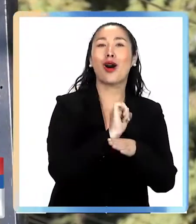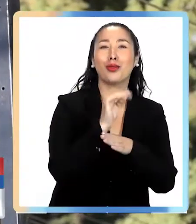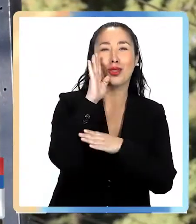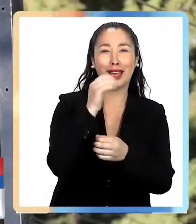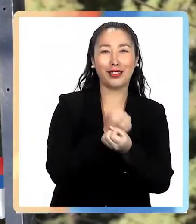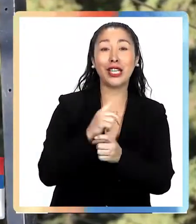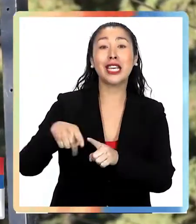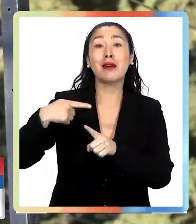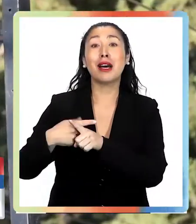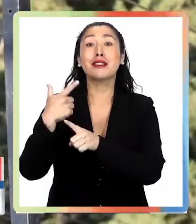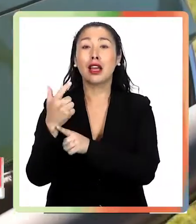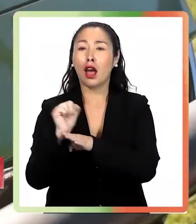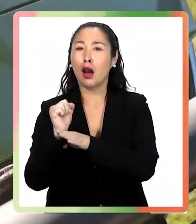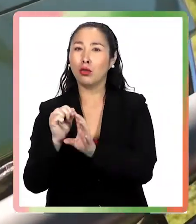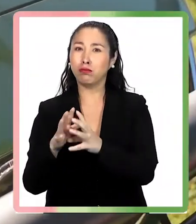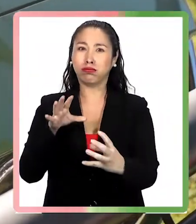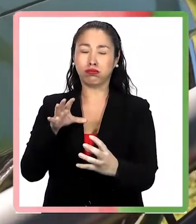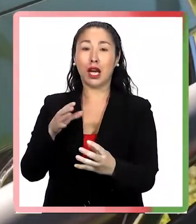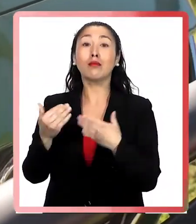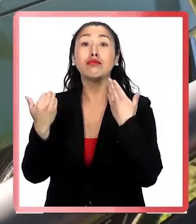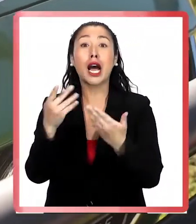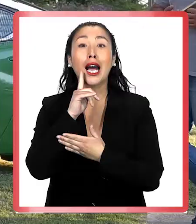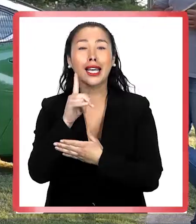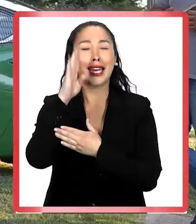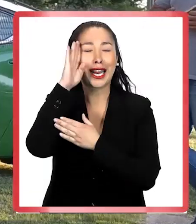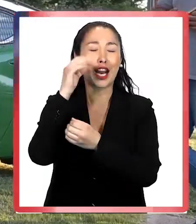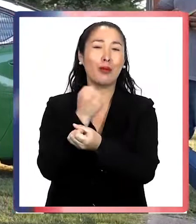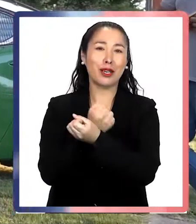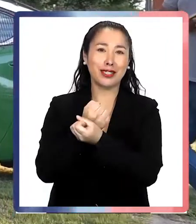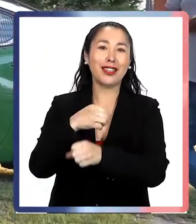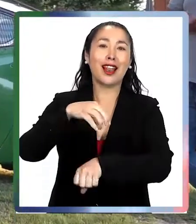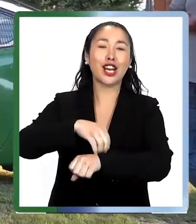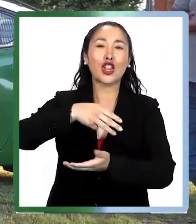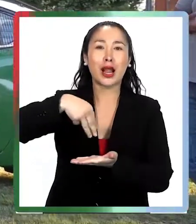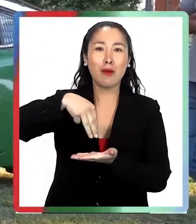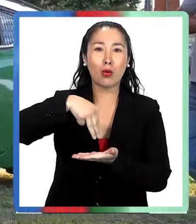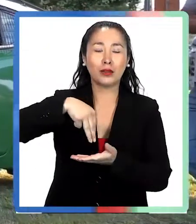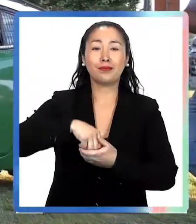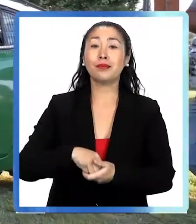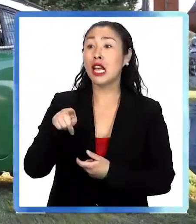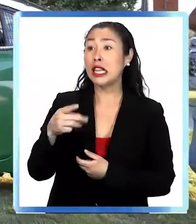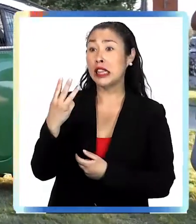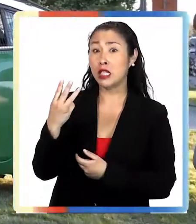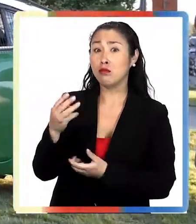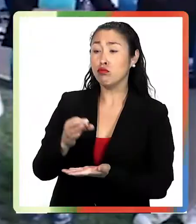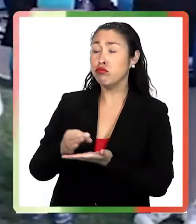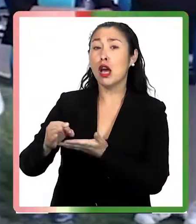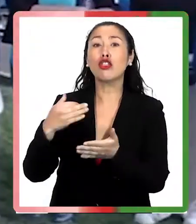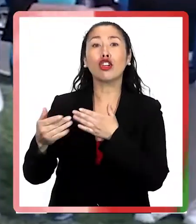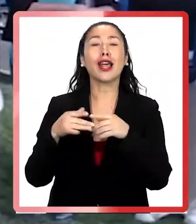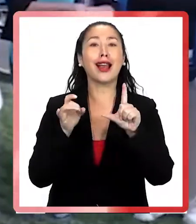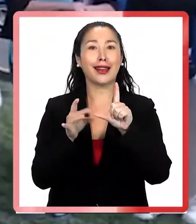5 radiopatrullas y 7 camionetas 4x4 a la policía uniformada del Maule. Vamos a entregar 3 en la provincia